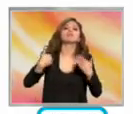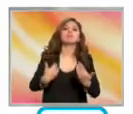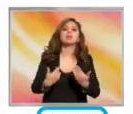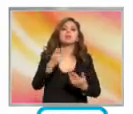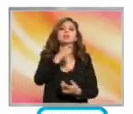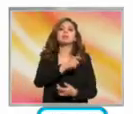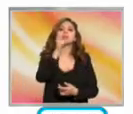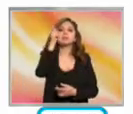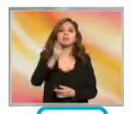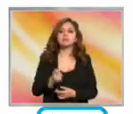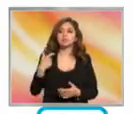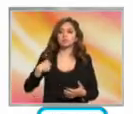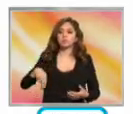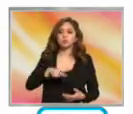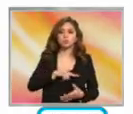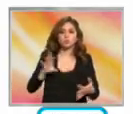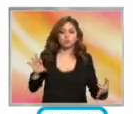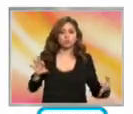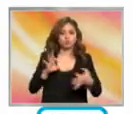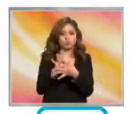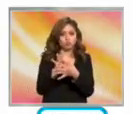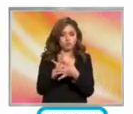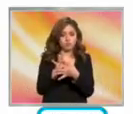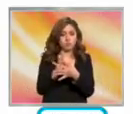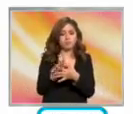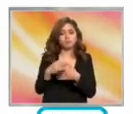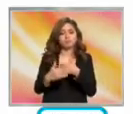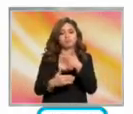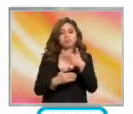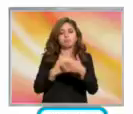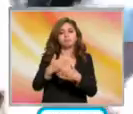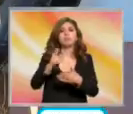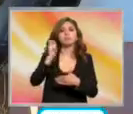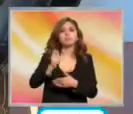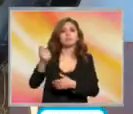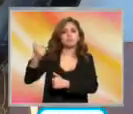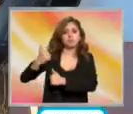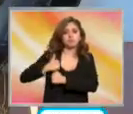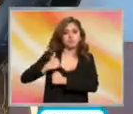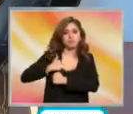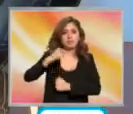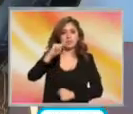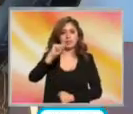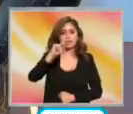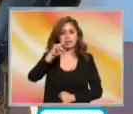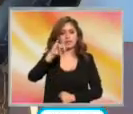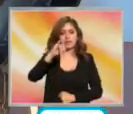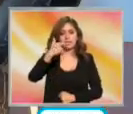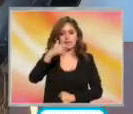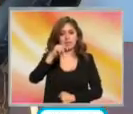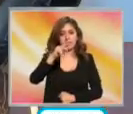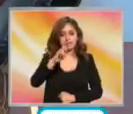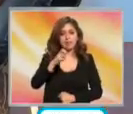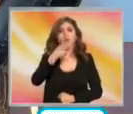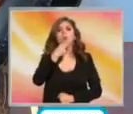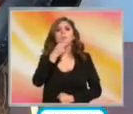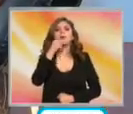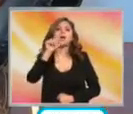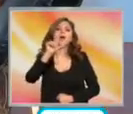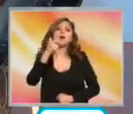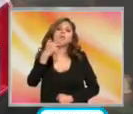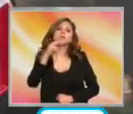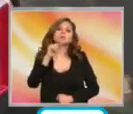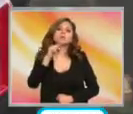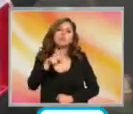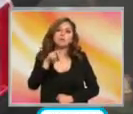bueno, eso es nuestro símbolo de unión. Y después viene el ejército trigarante con Agustín de Iturbide, Sí.